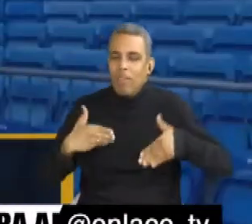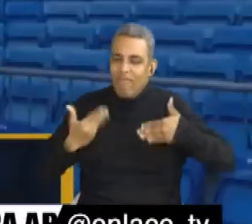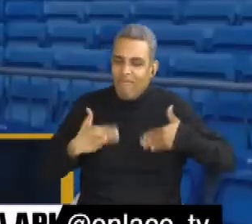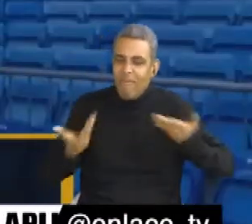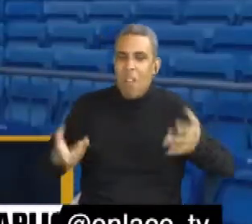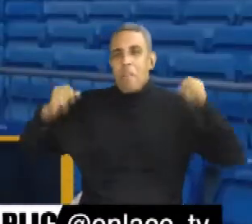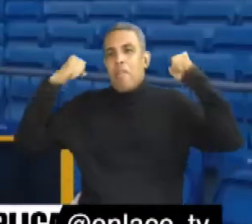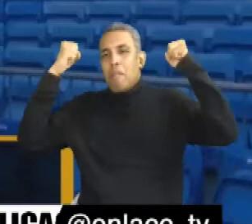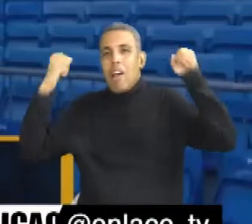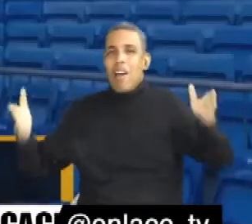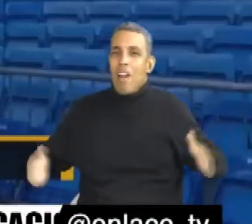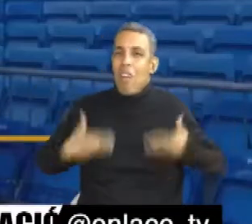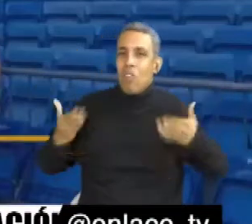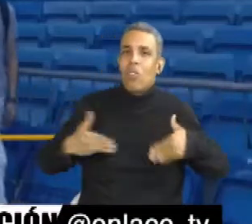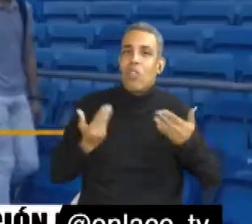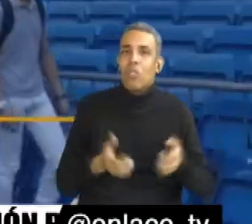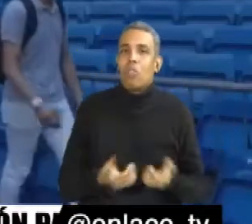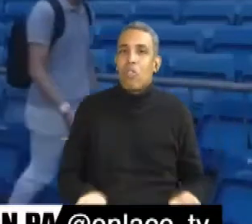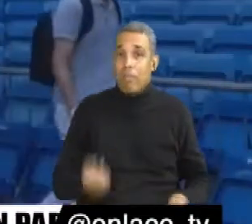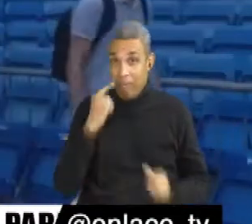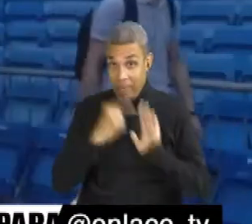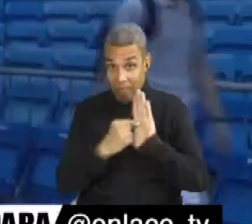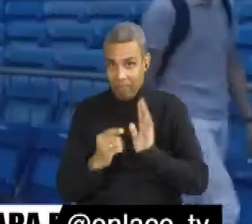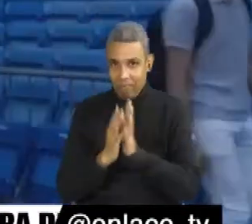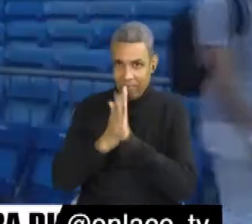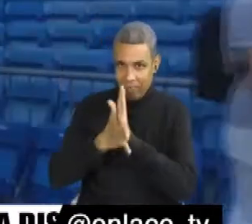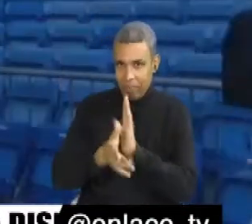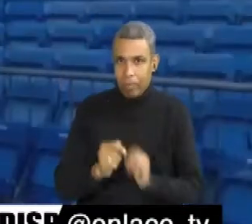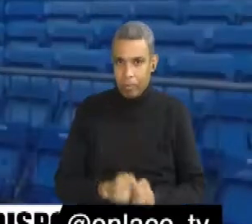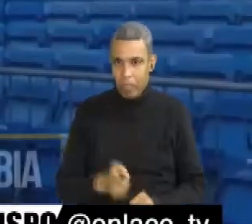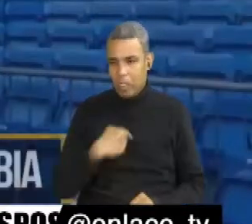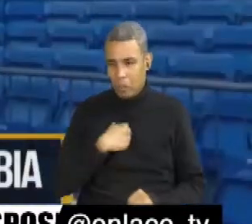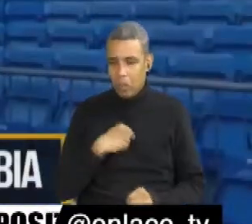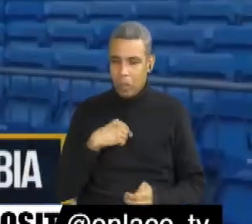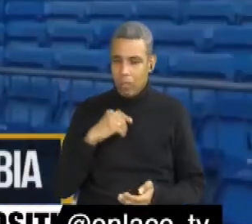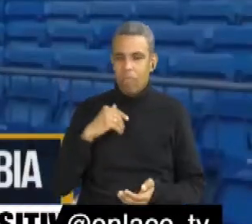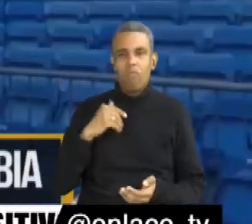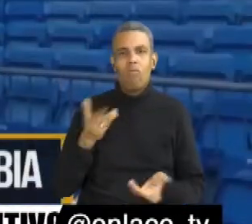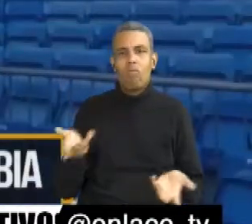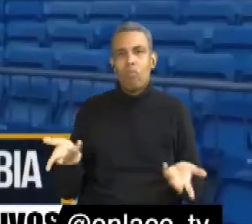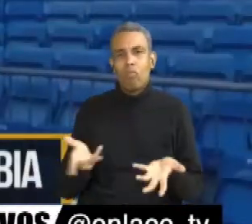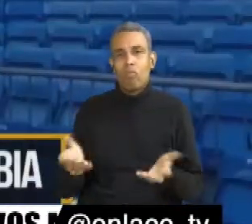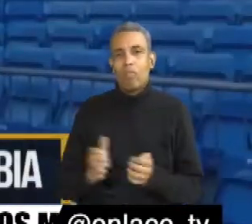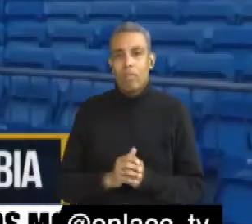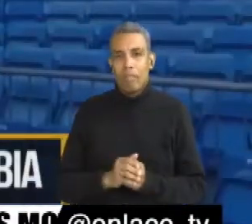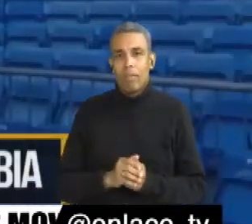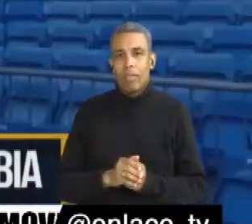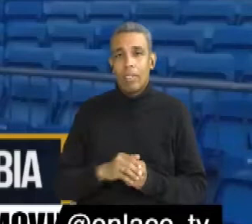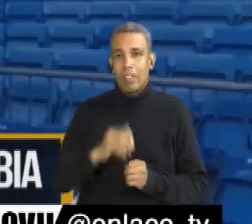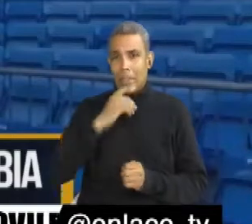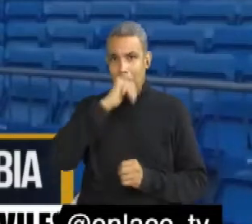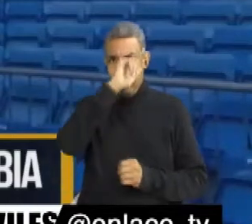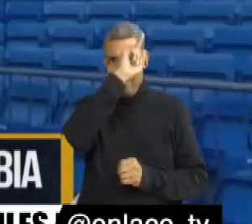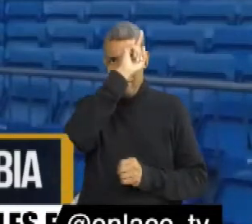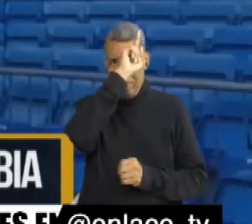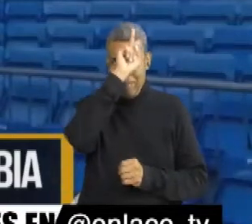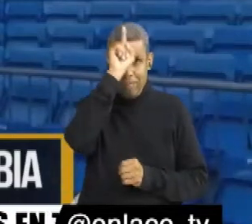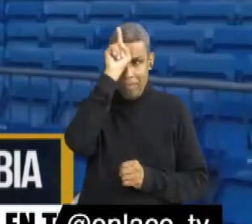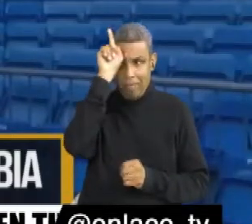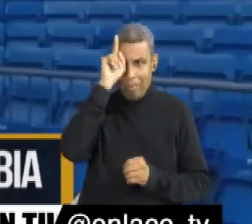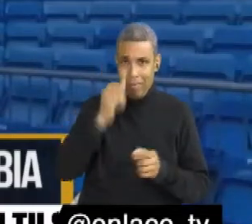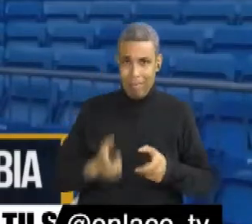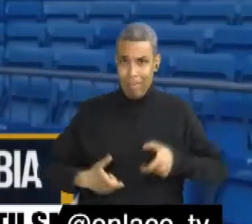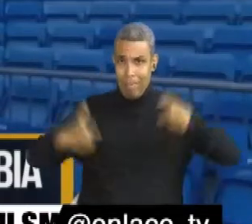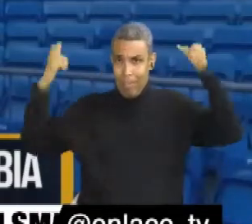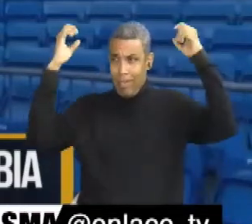cordial para todos en la ciudad de Barranca Bermeja. Les saludo desde el Estadio Santiago Bernabéu, casa del Real Madrid. Hoy estamos haciendo un recorrido por este